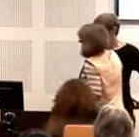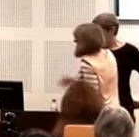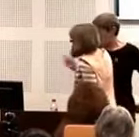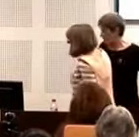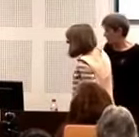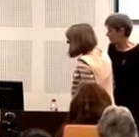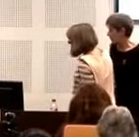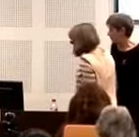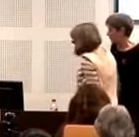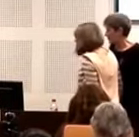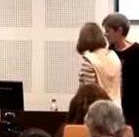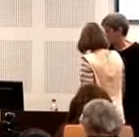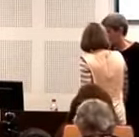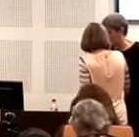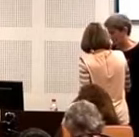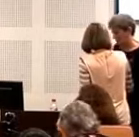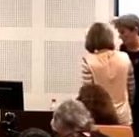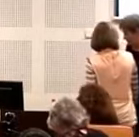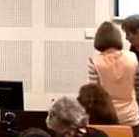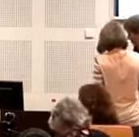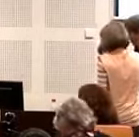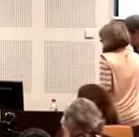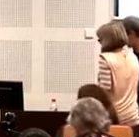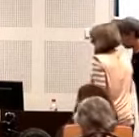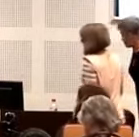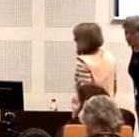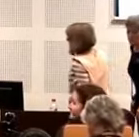¿Pueden salir por allá? ¿Sí?